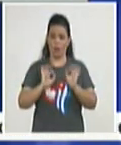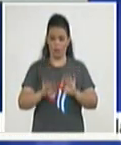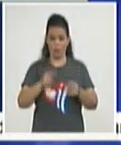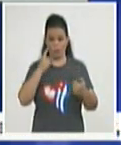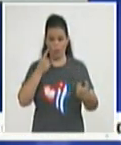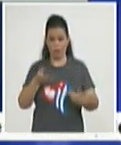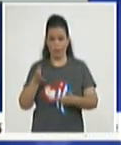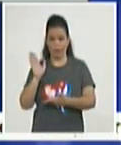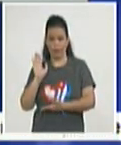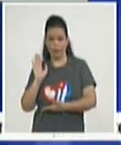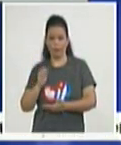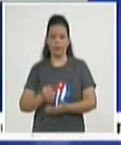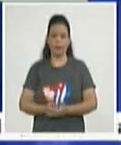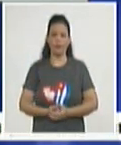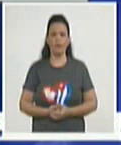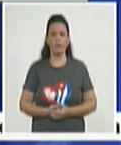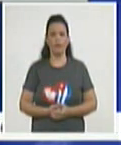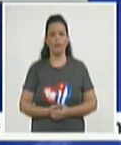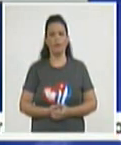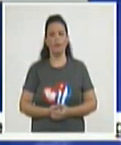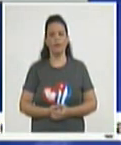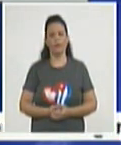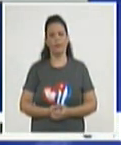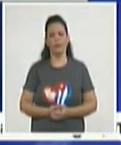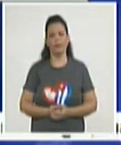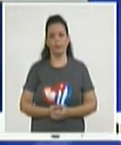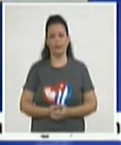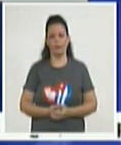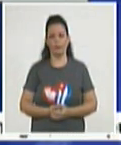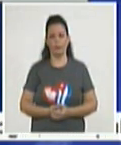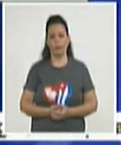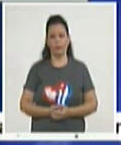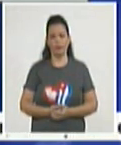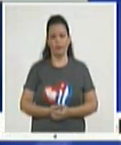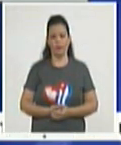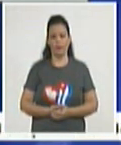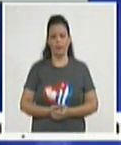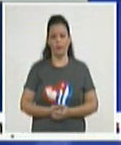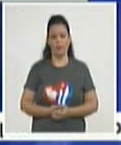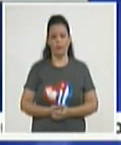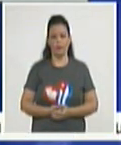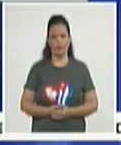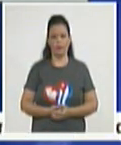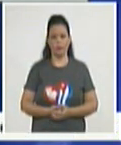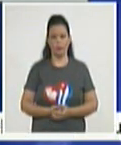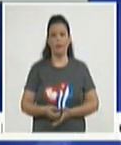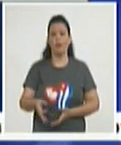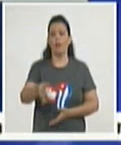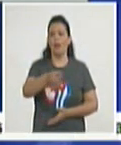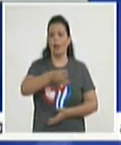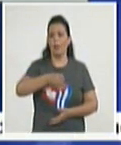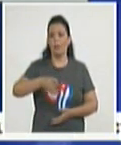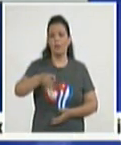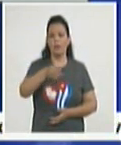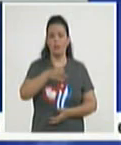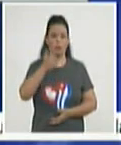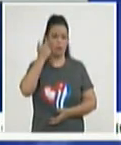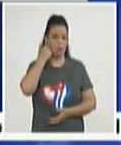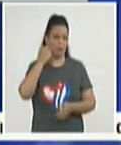traduce, es hacia el incremento, y los municipios que